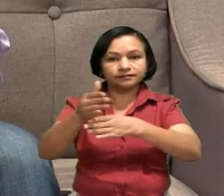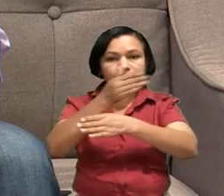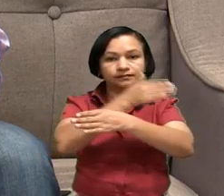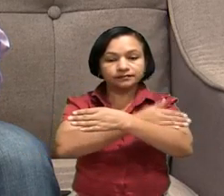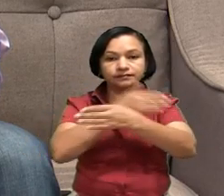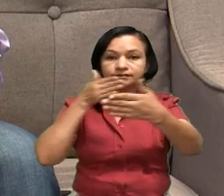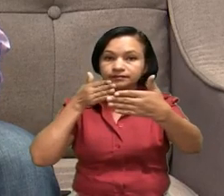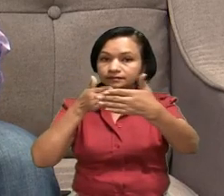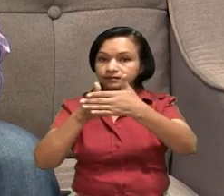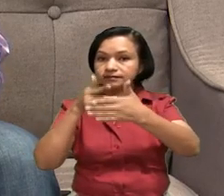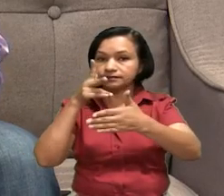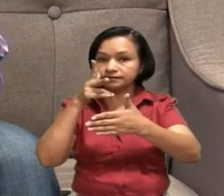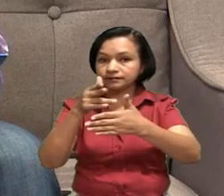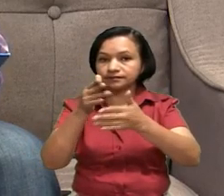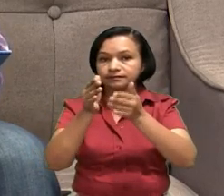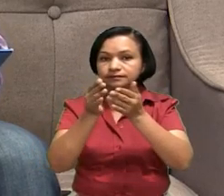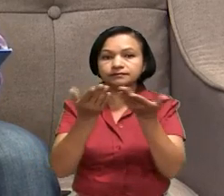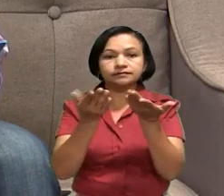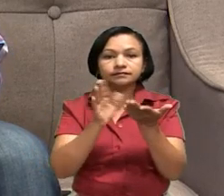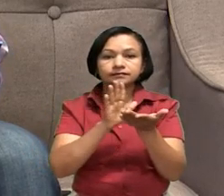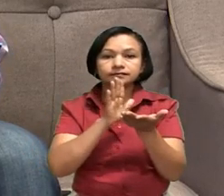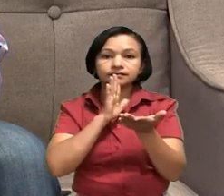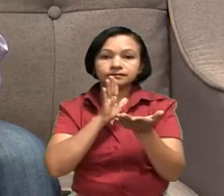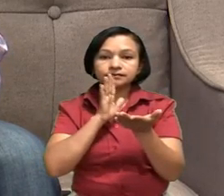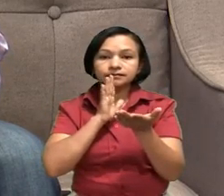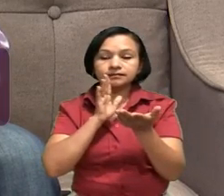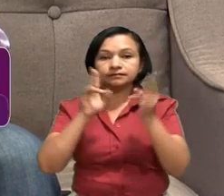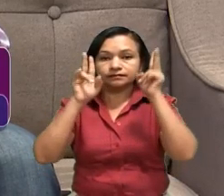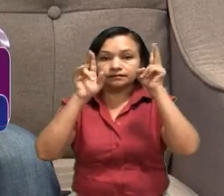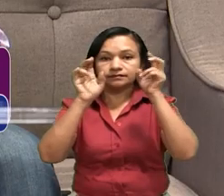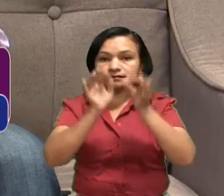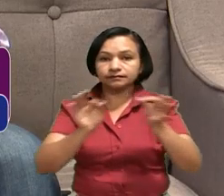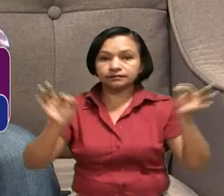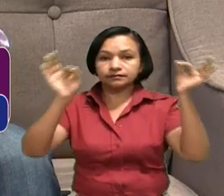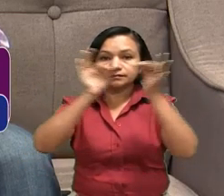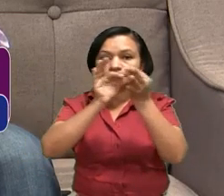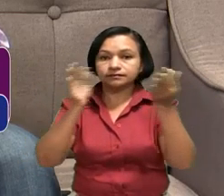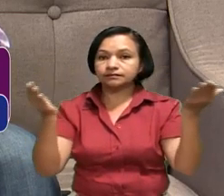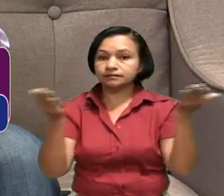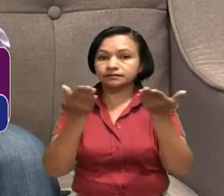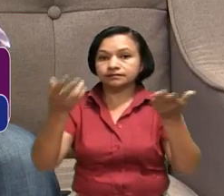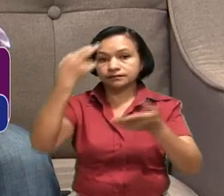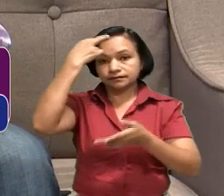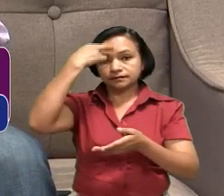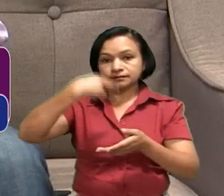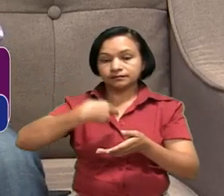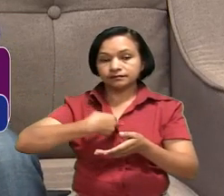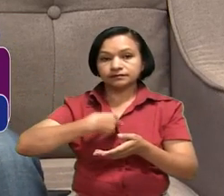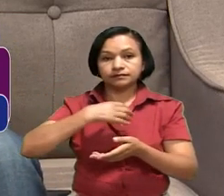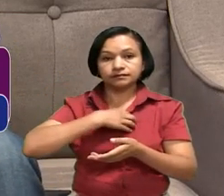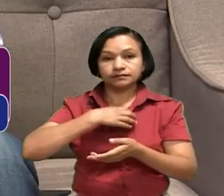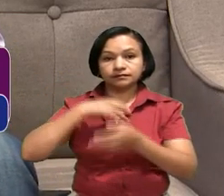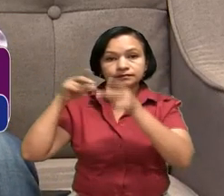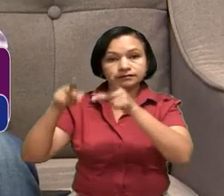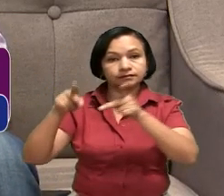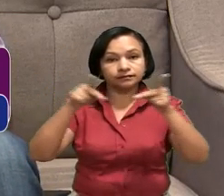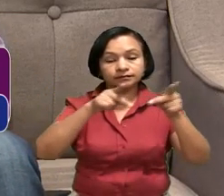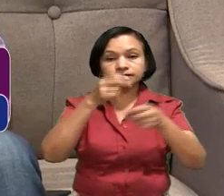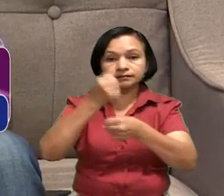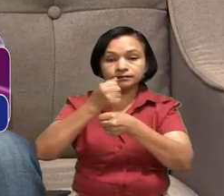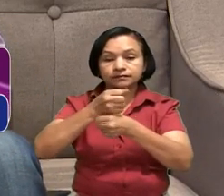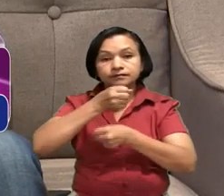un tema bastante importante la responsabilidad periodística y eso ya depende no exclusivamente del medio sino también del